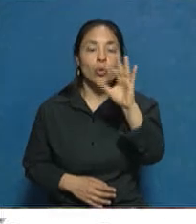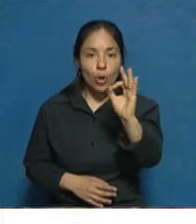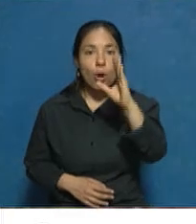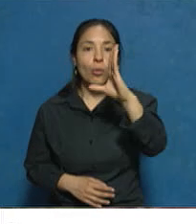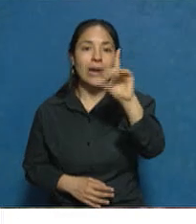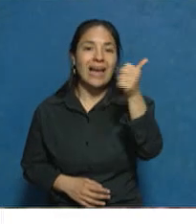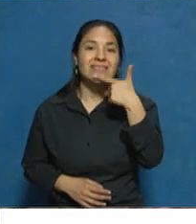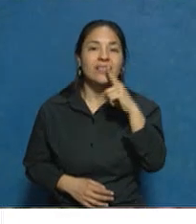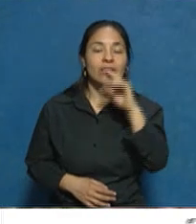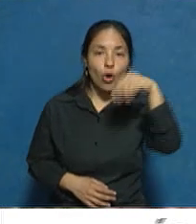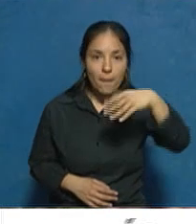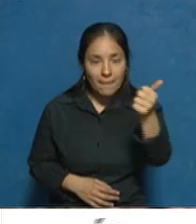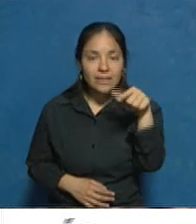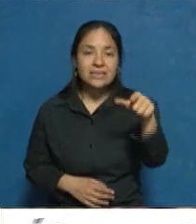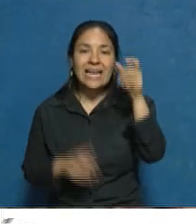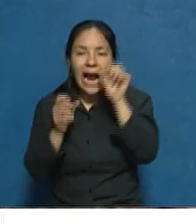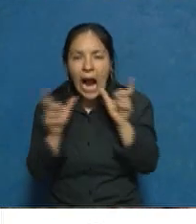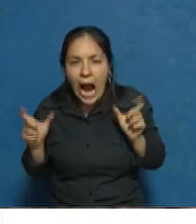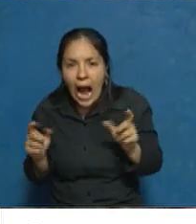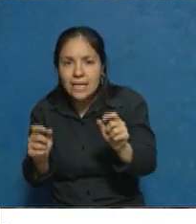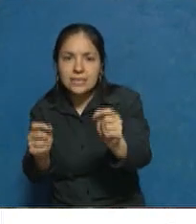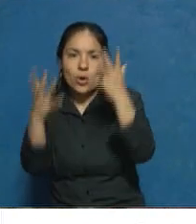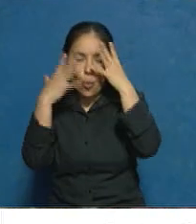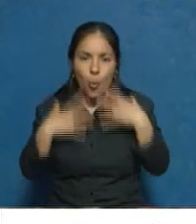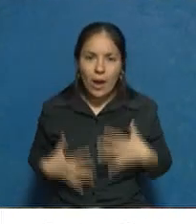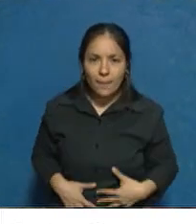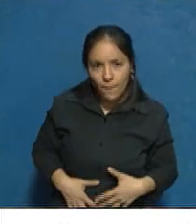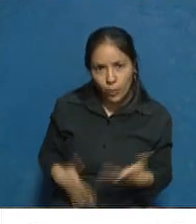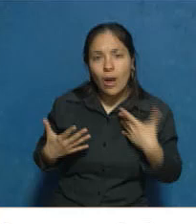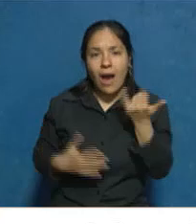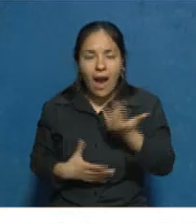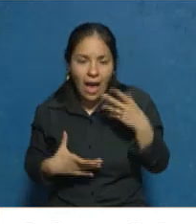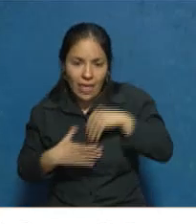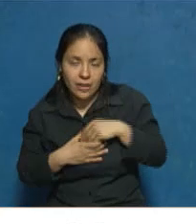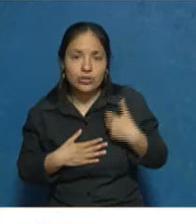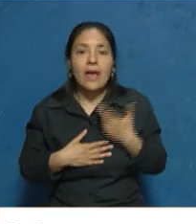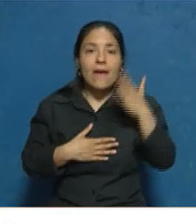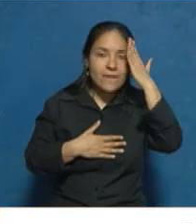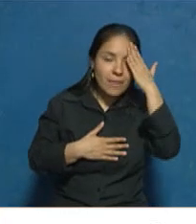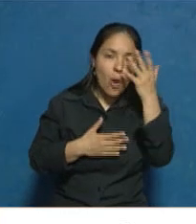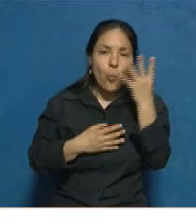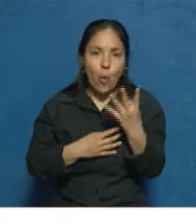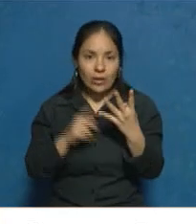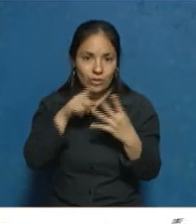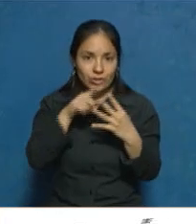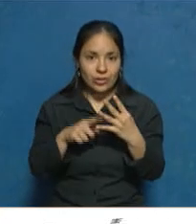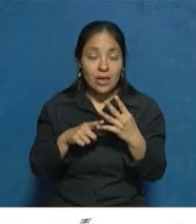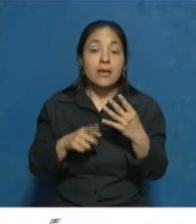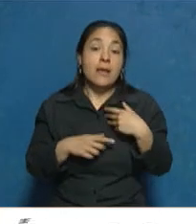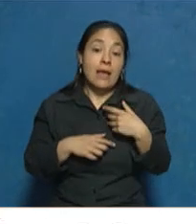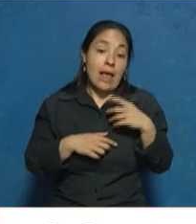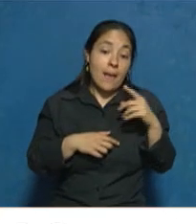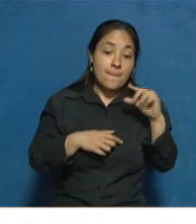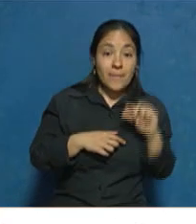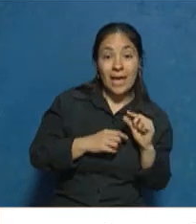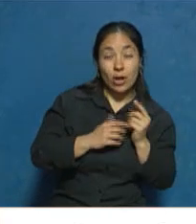células nerviosas inmaduras y están en varias áreas del cuerpo. Esta enfermedad tiene 4 estadios y van de menor a mayor gravedad